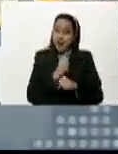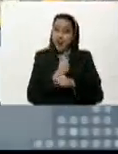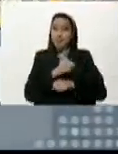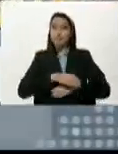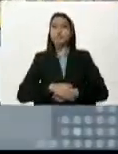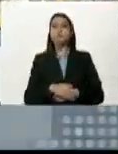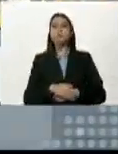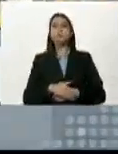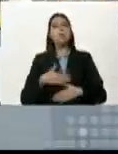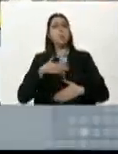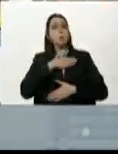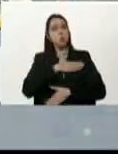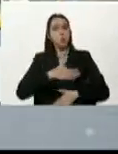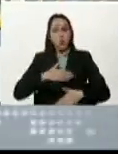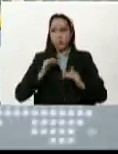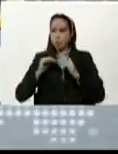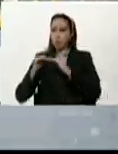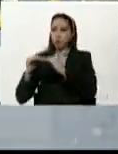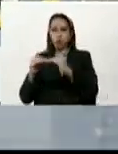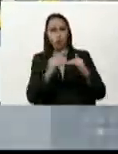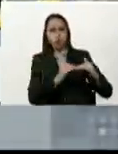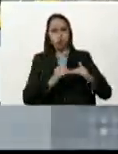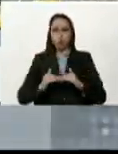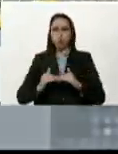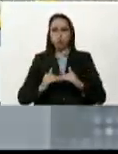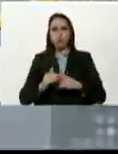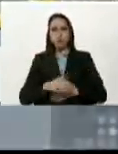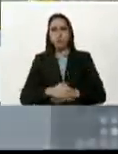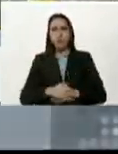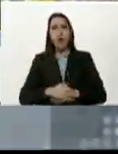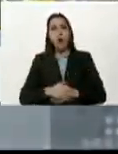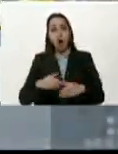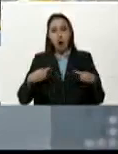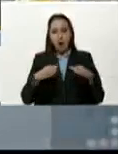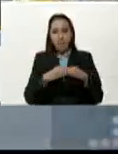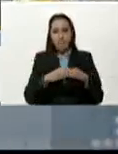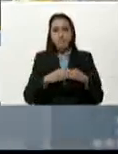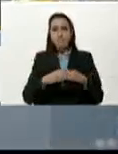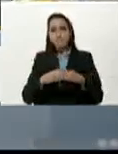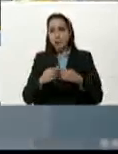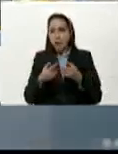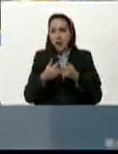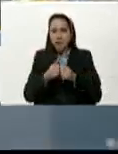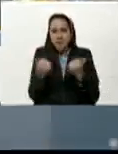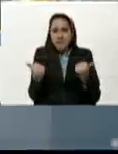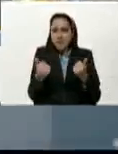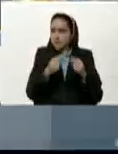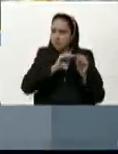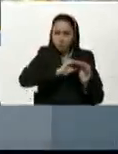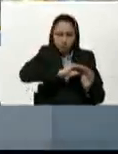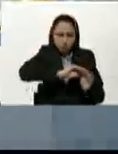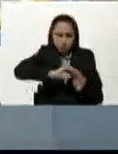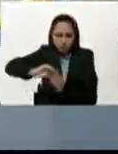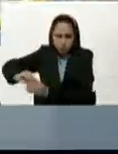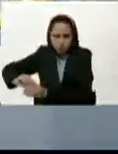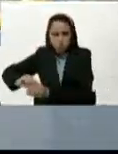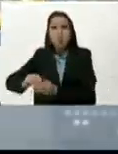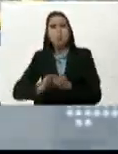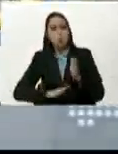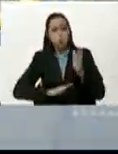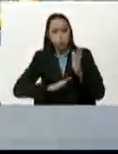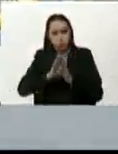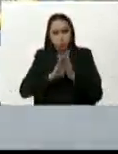para el bienestar común hay que poner el partidismo de un lado economía producción